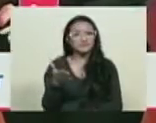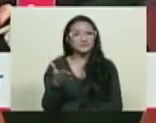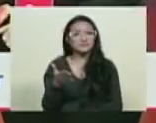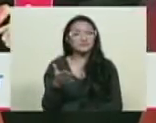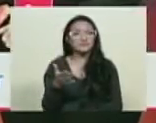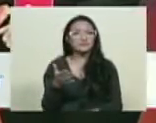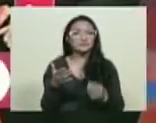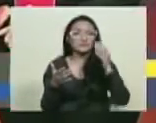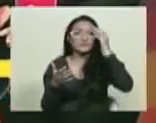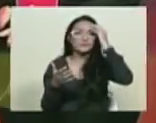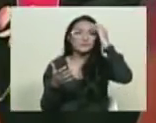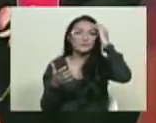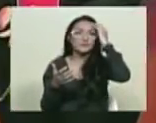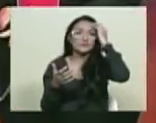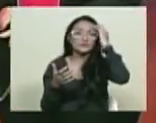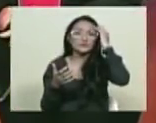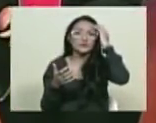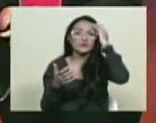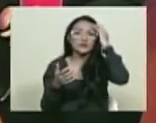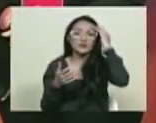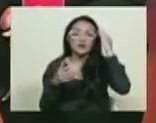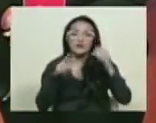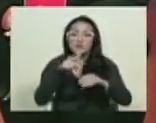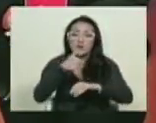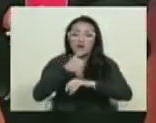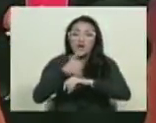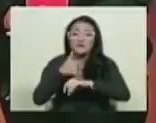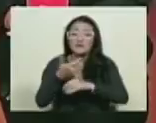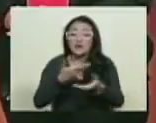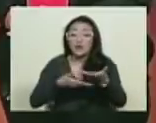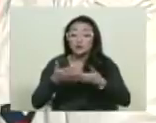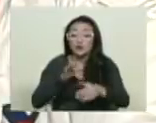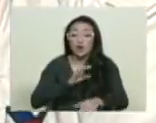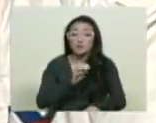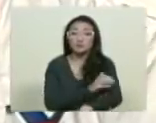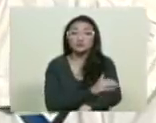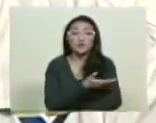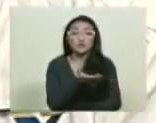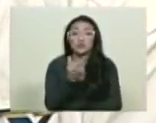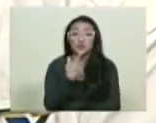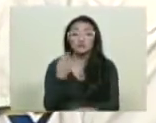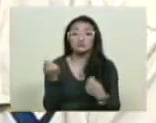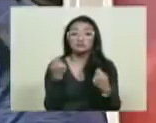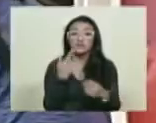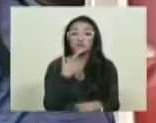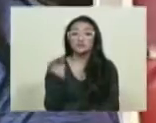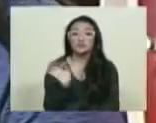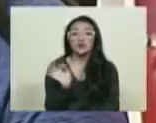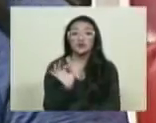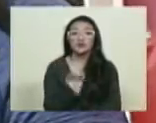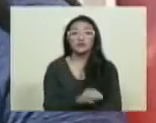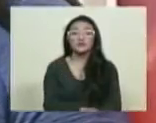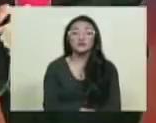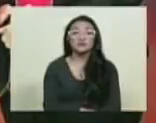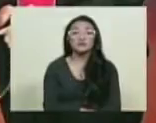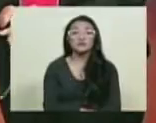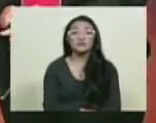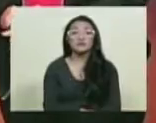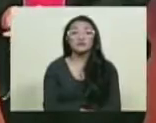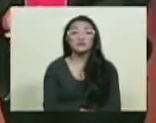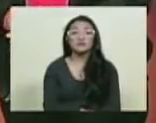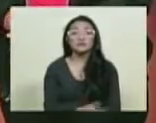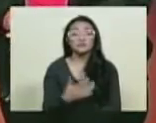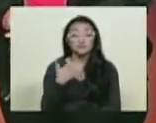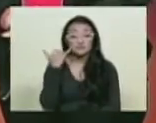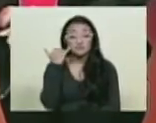ustedes se acuerdan bueno es uno de los jefes negociadores de la oposición ustedes no lo han dicho en los medios de comunicación que se imaginen que yo